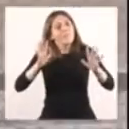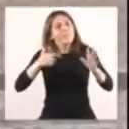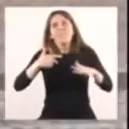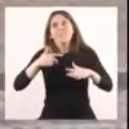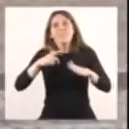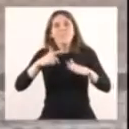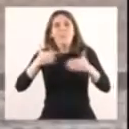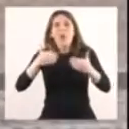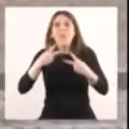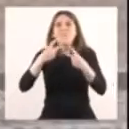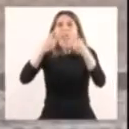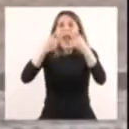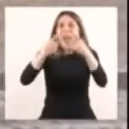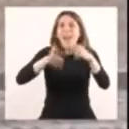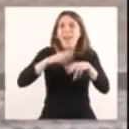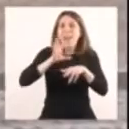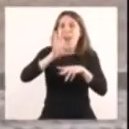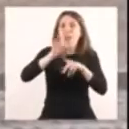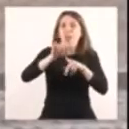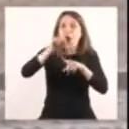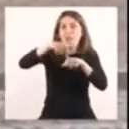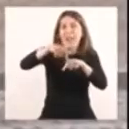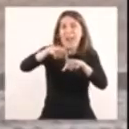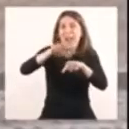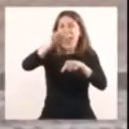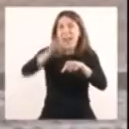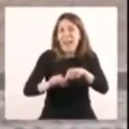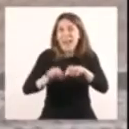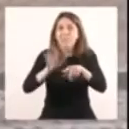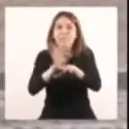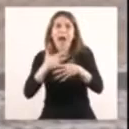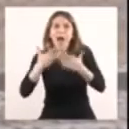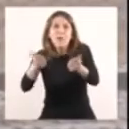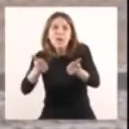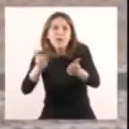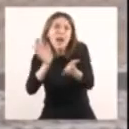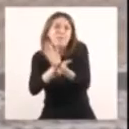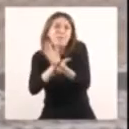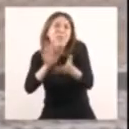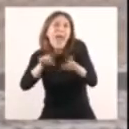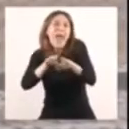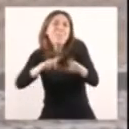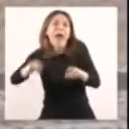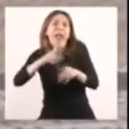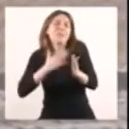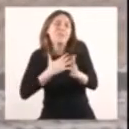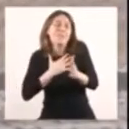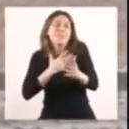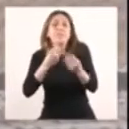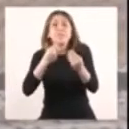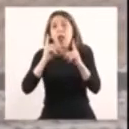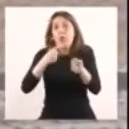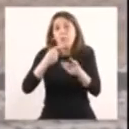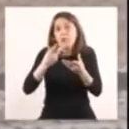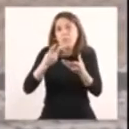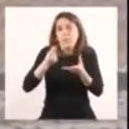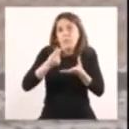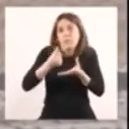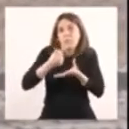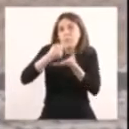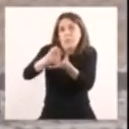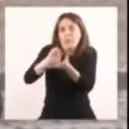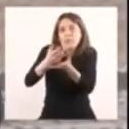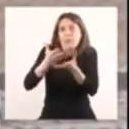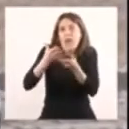país acompañando a mis hermanos riojanos, trayéndoles auxilio crediticio, trayéndoles